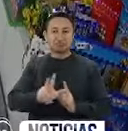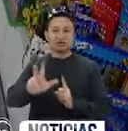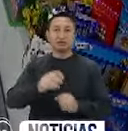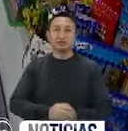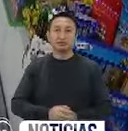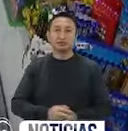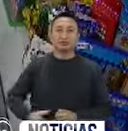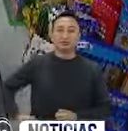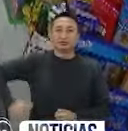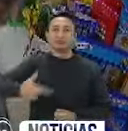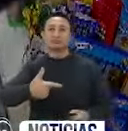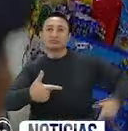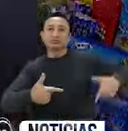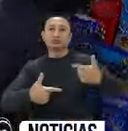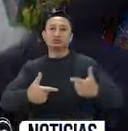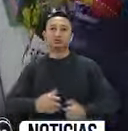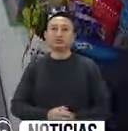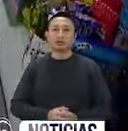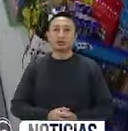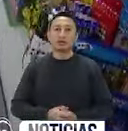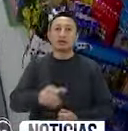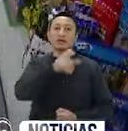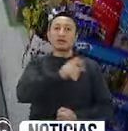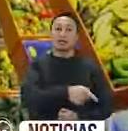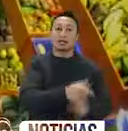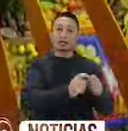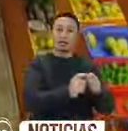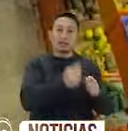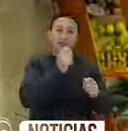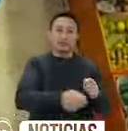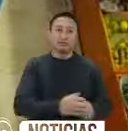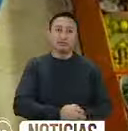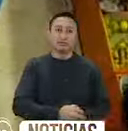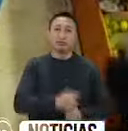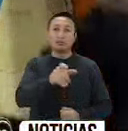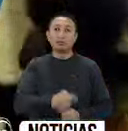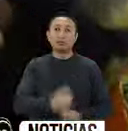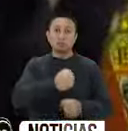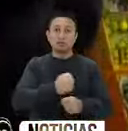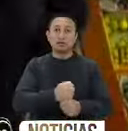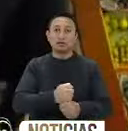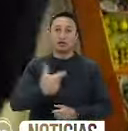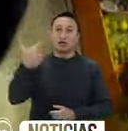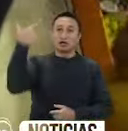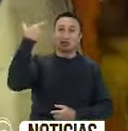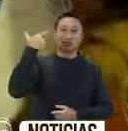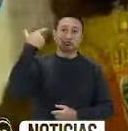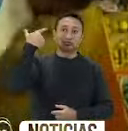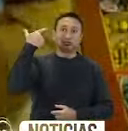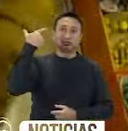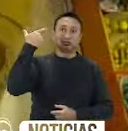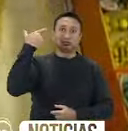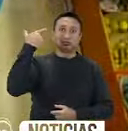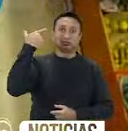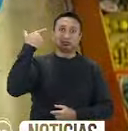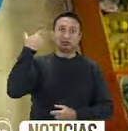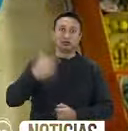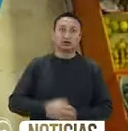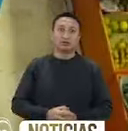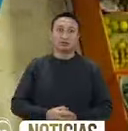fuego y fueron directo a la caja. Allí estaba el trabajador, le apuntaron directo a la cabeza. Sacaron el computador